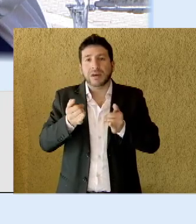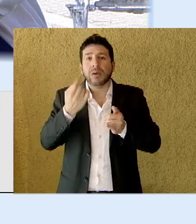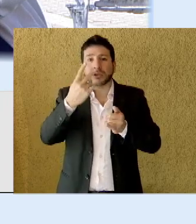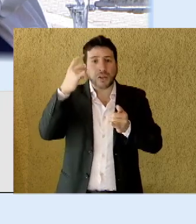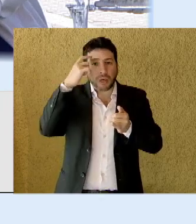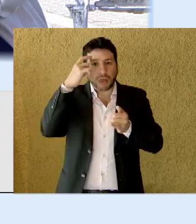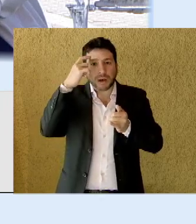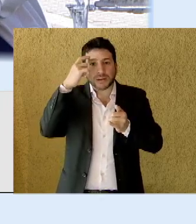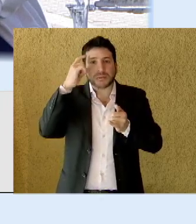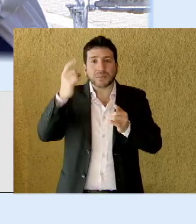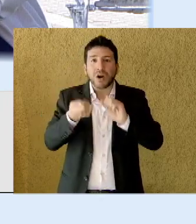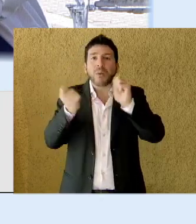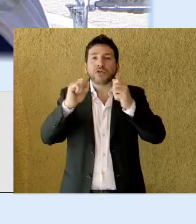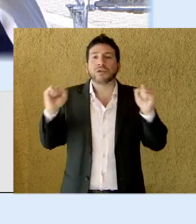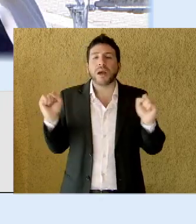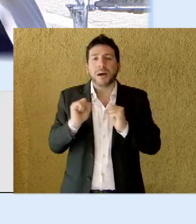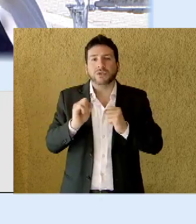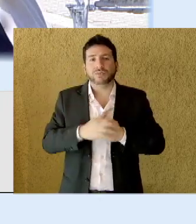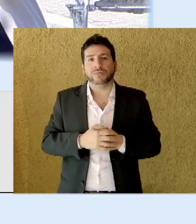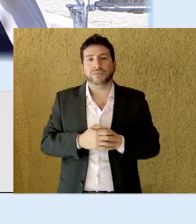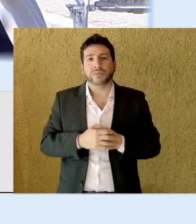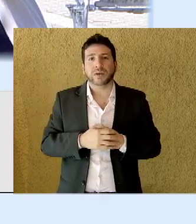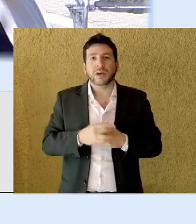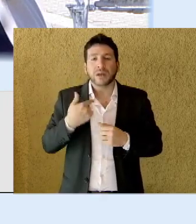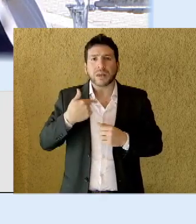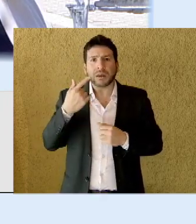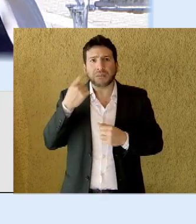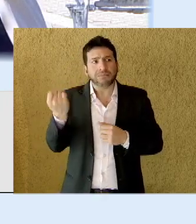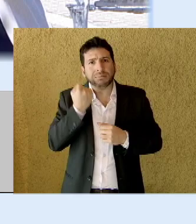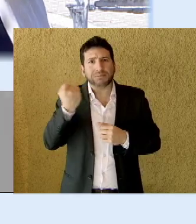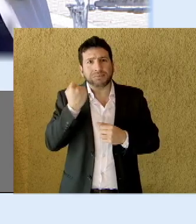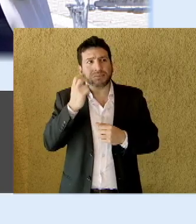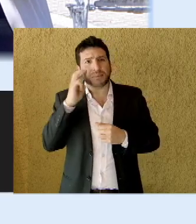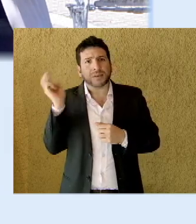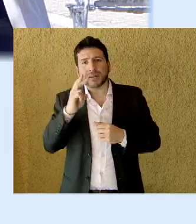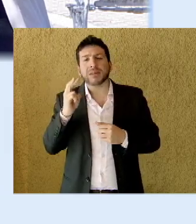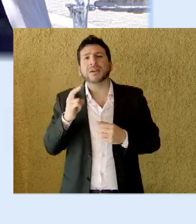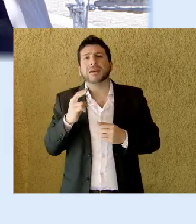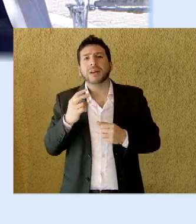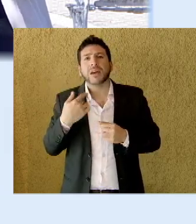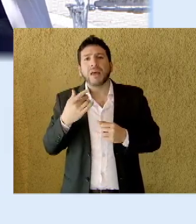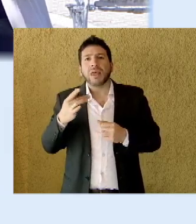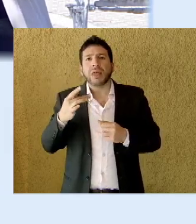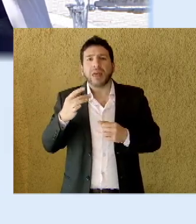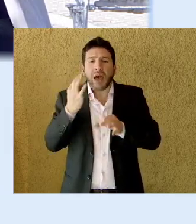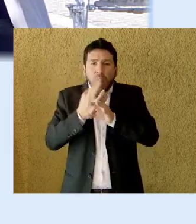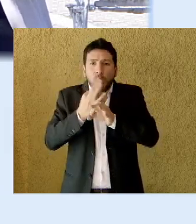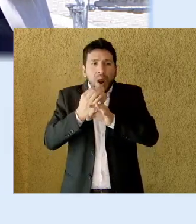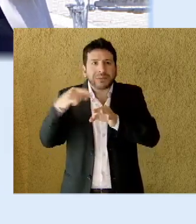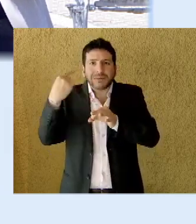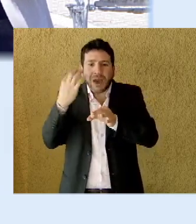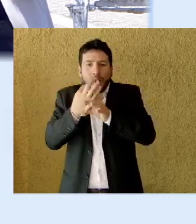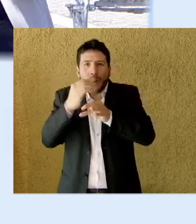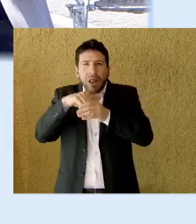años de la Revolución de Mayo. Exe, qué importante, de dos segundos, qué importante esto que dijiste, ¿no? En la escuela siempre, ¿no? Creo que todos